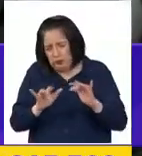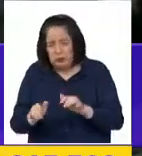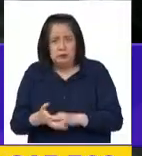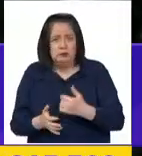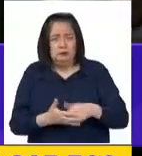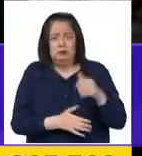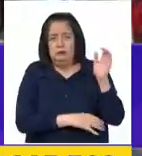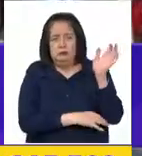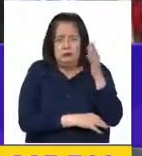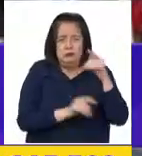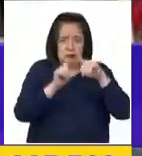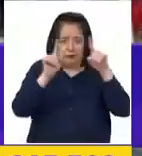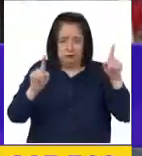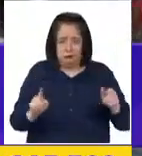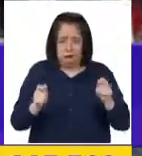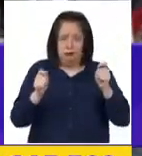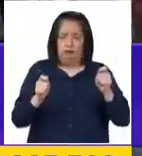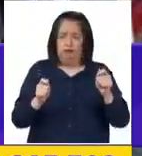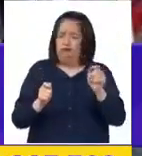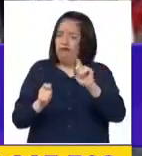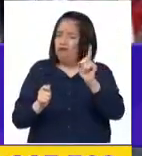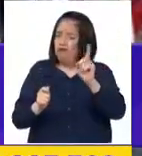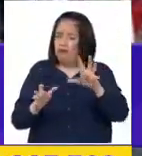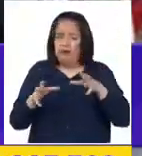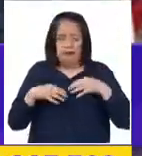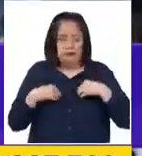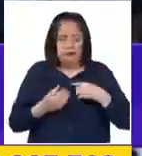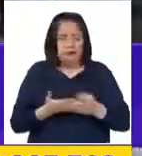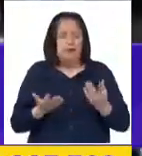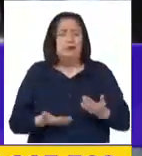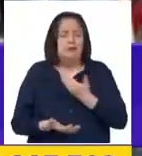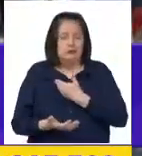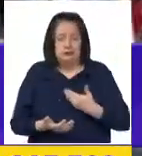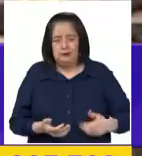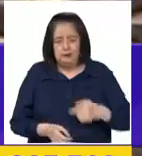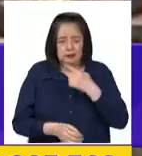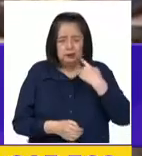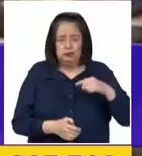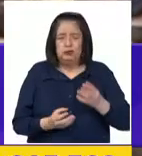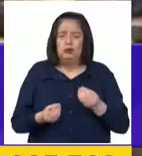con banderas y carteles rechazaron el accionar del presidente Vladimir Putin.